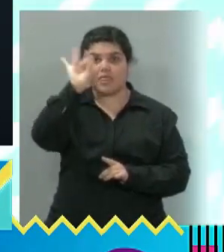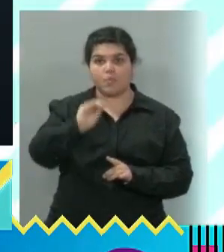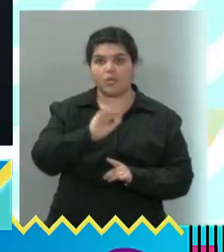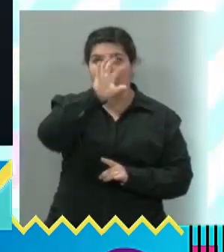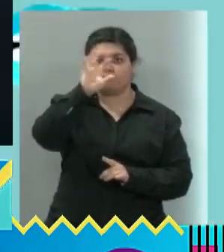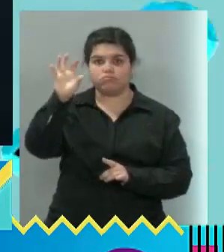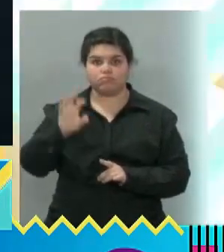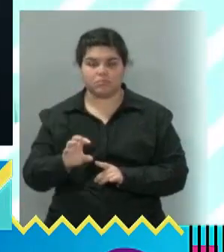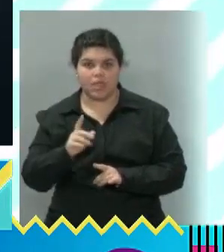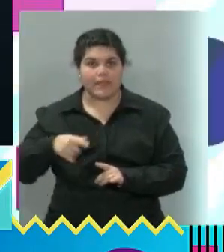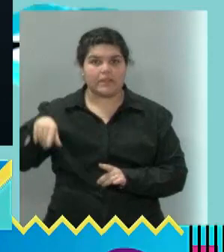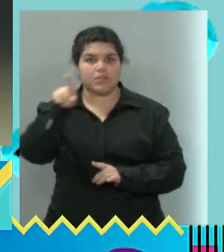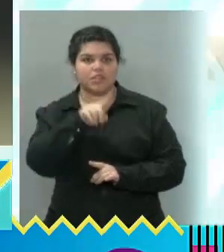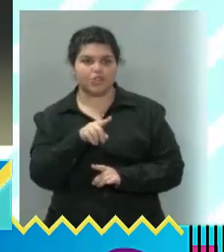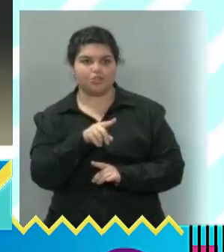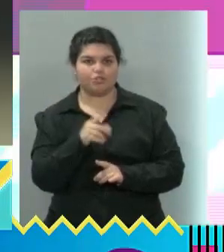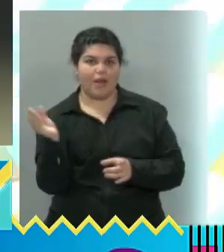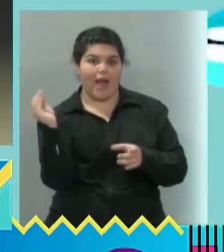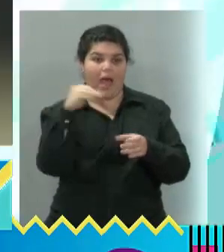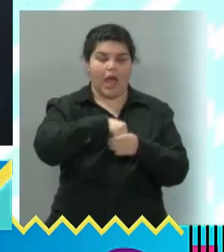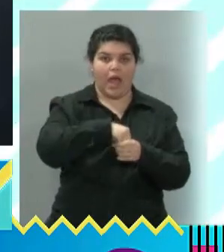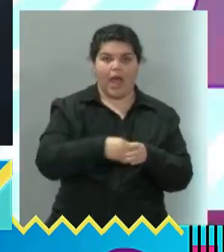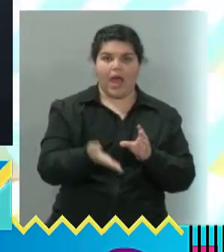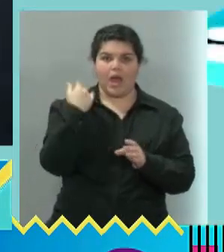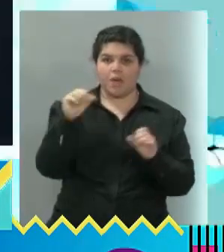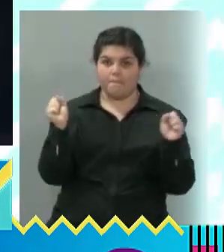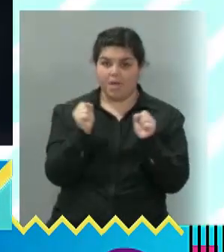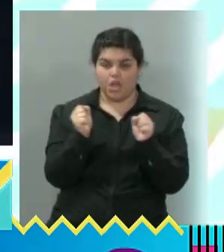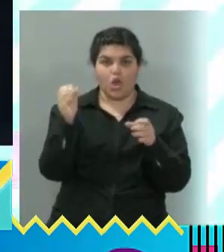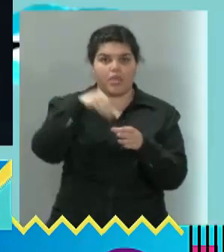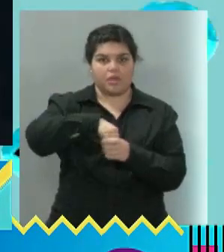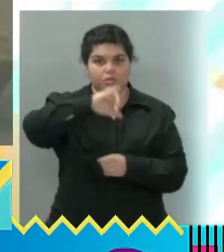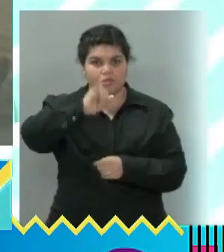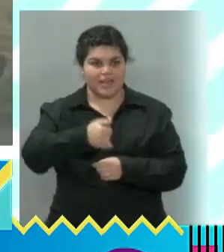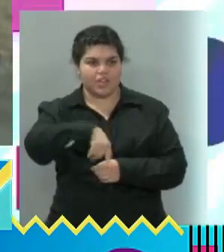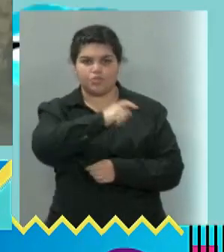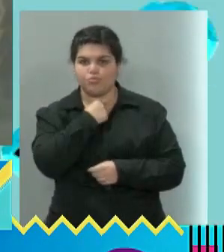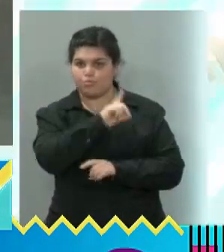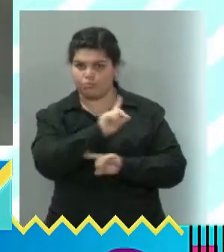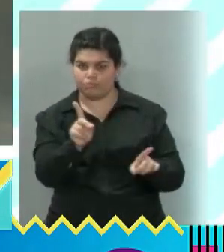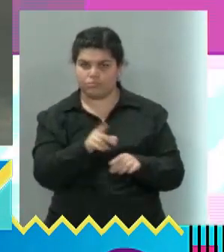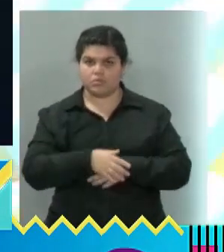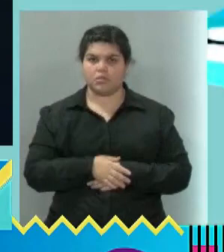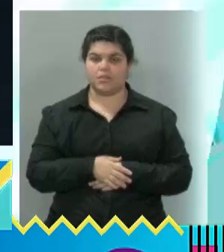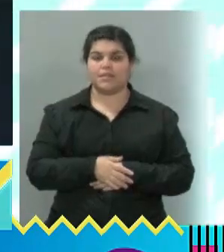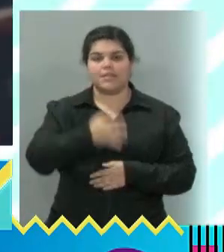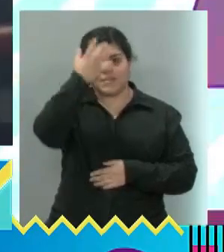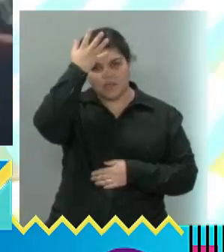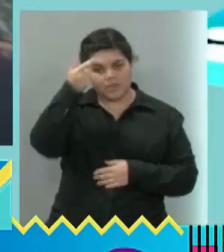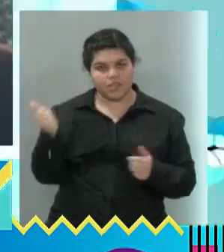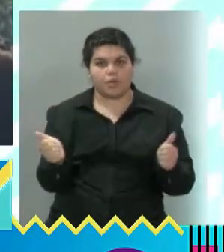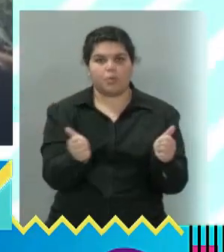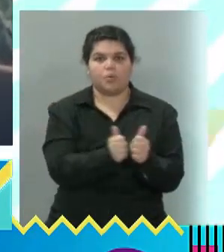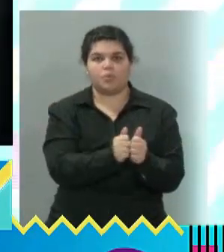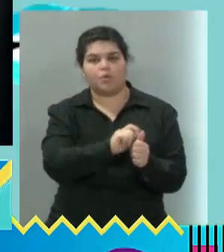habían agregado a esta primera junta que se formó en mayo. San Martín ha llegado juntamente con Alvear